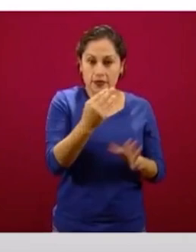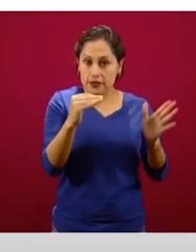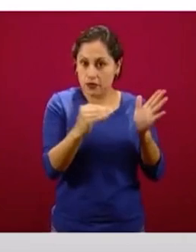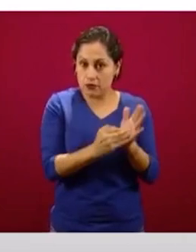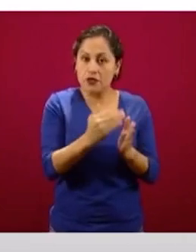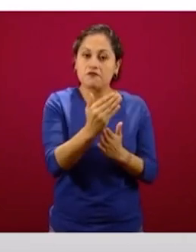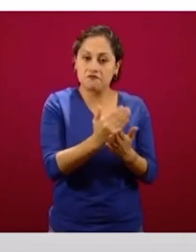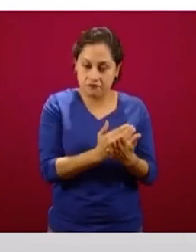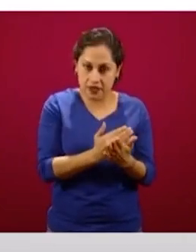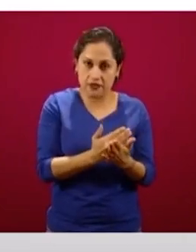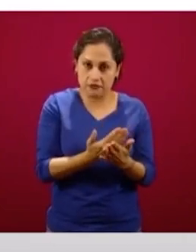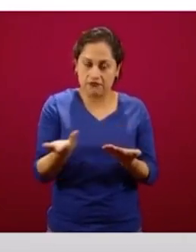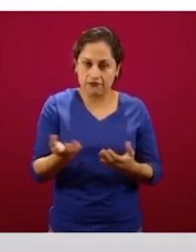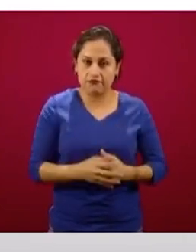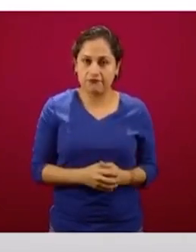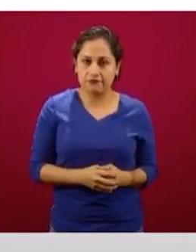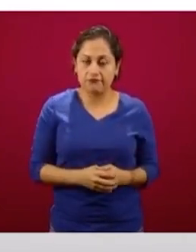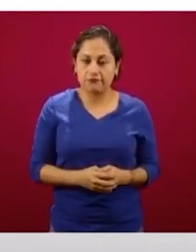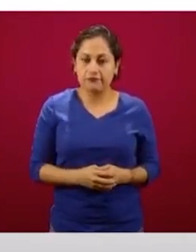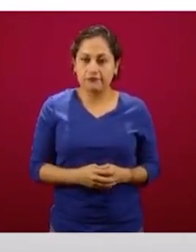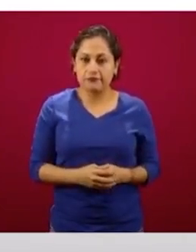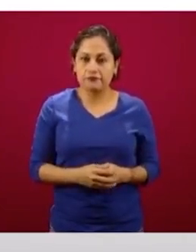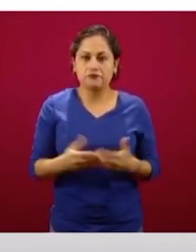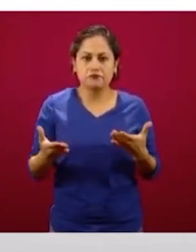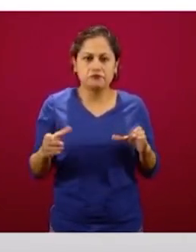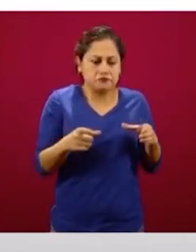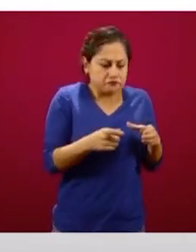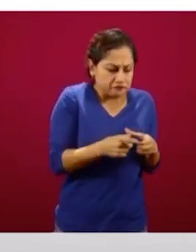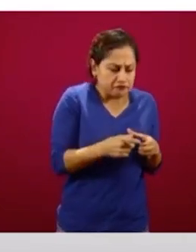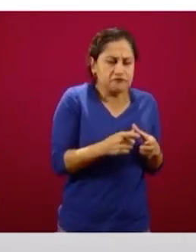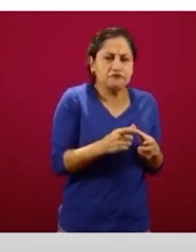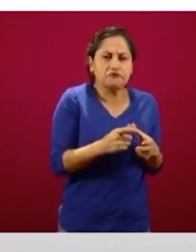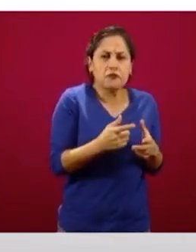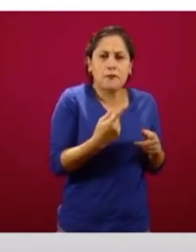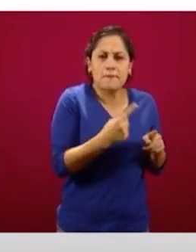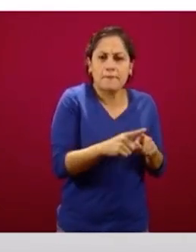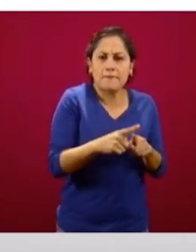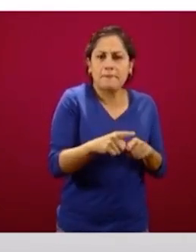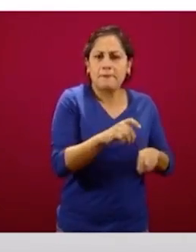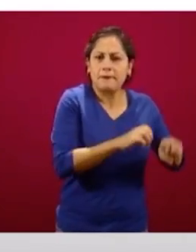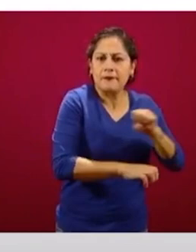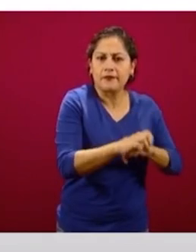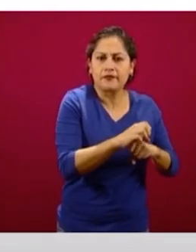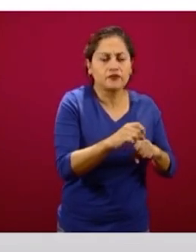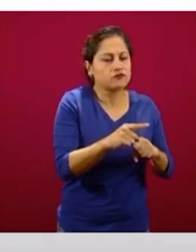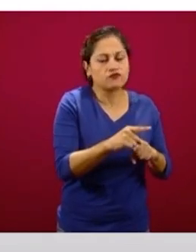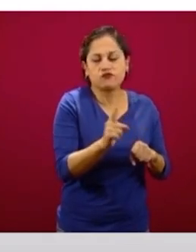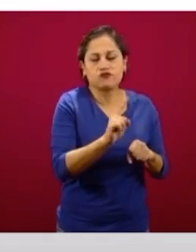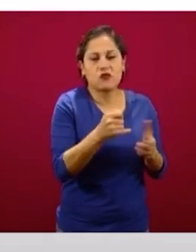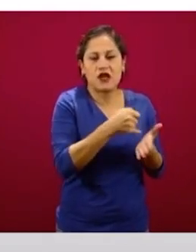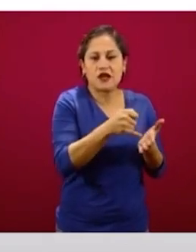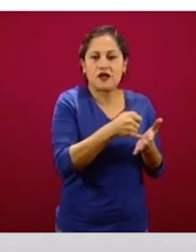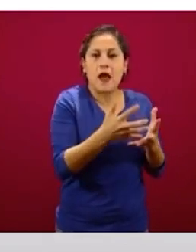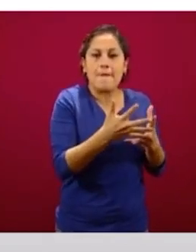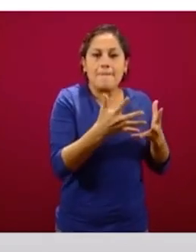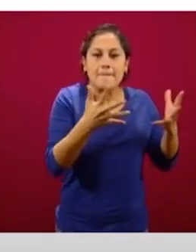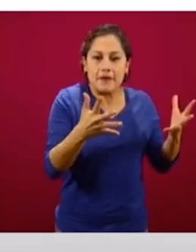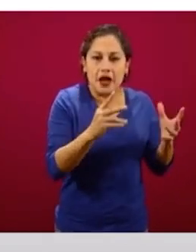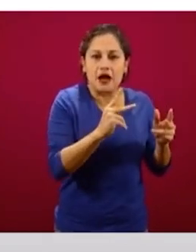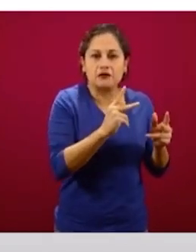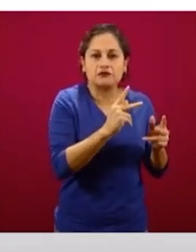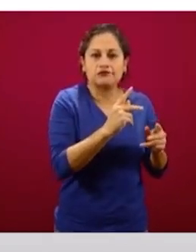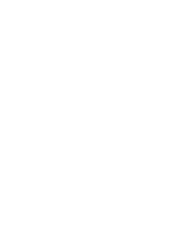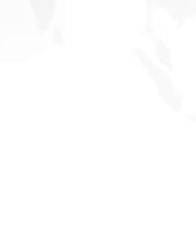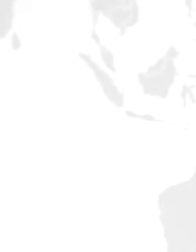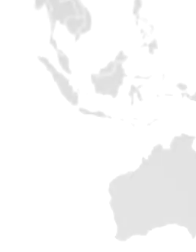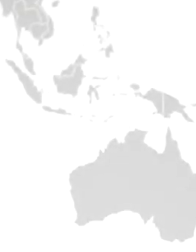estados donde no hay suficientes pequeños productores si no son agricultura de más grande tamaño y pocos pequeños y medianos